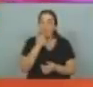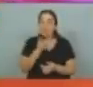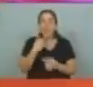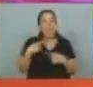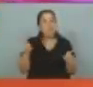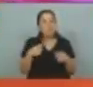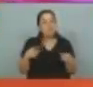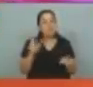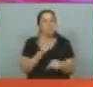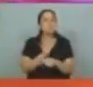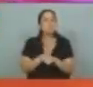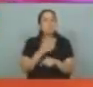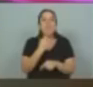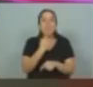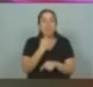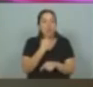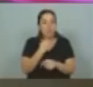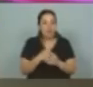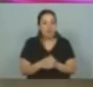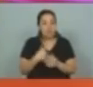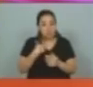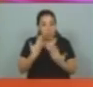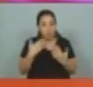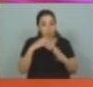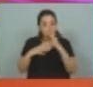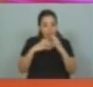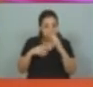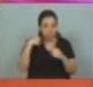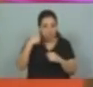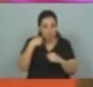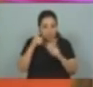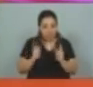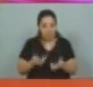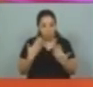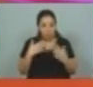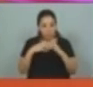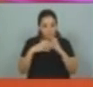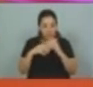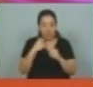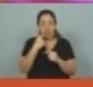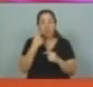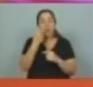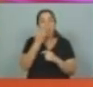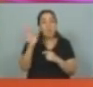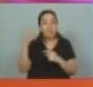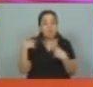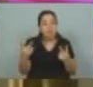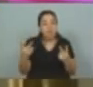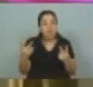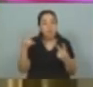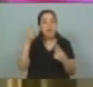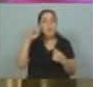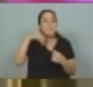Yo me hasta con los animales me comunico tocando. Estábamos una vez de vacaciones en Miramar y en la casa tenía